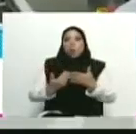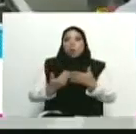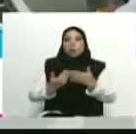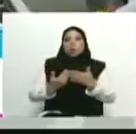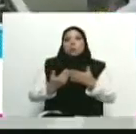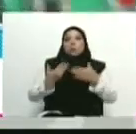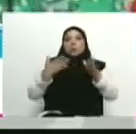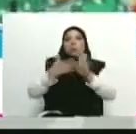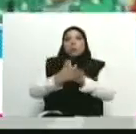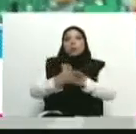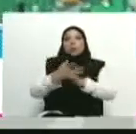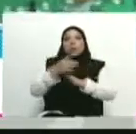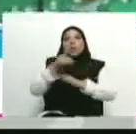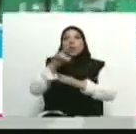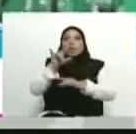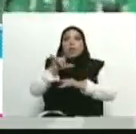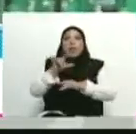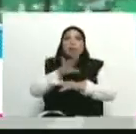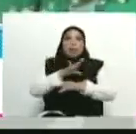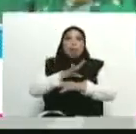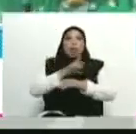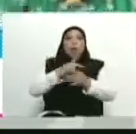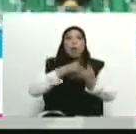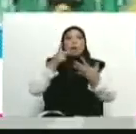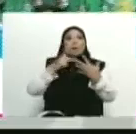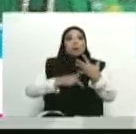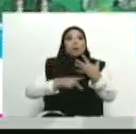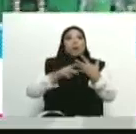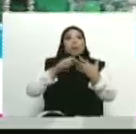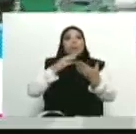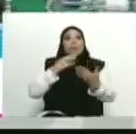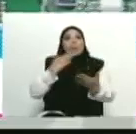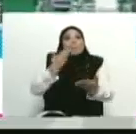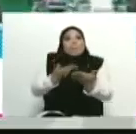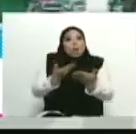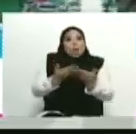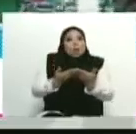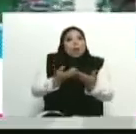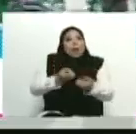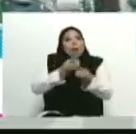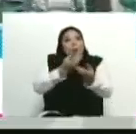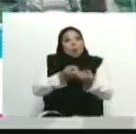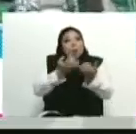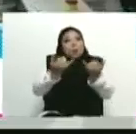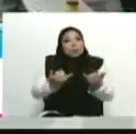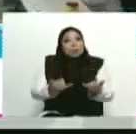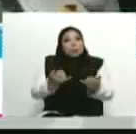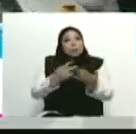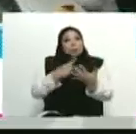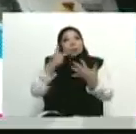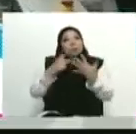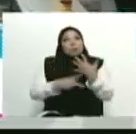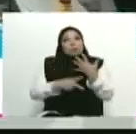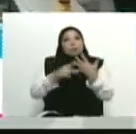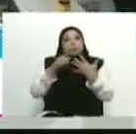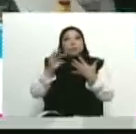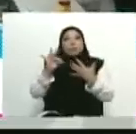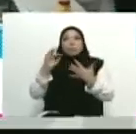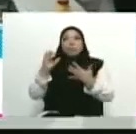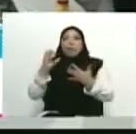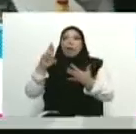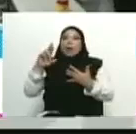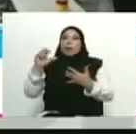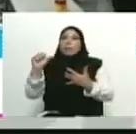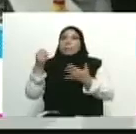a través de Wiriri. Y el tercer proyecto que le quiero comentar en esta área es el proyecto Fagagata. Es un proyecto que